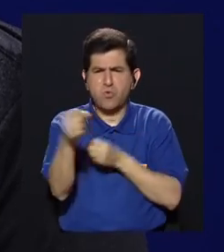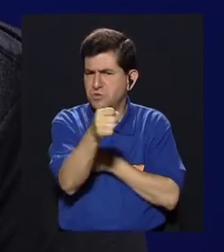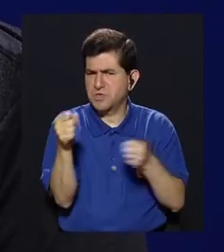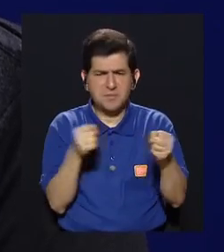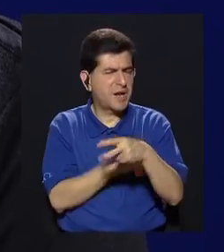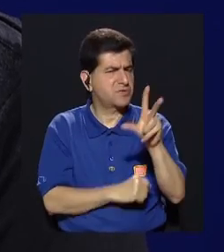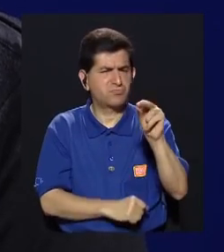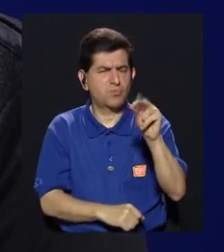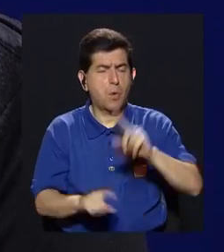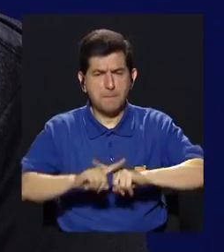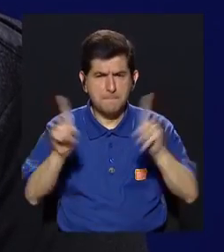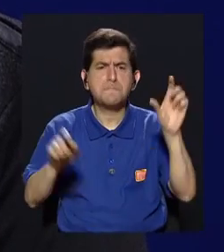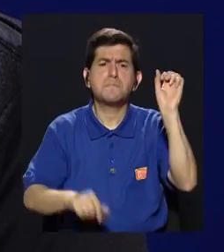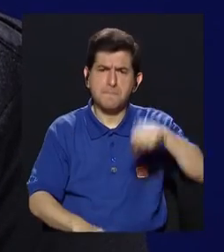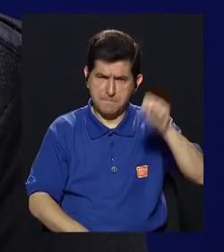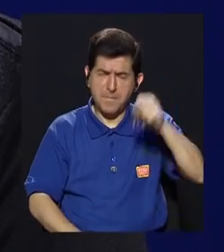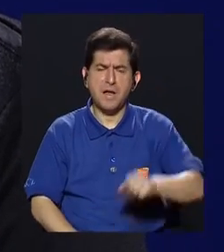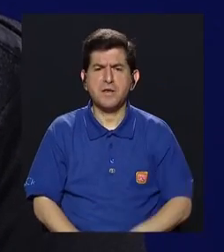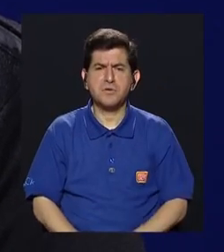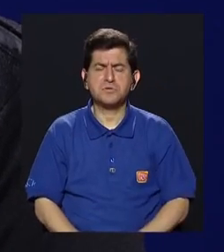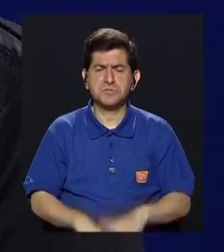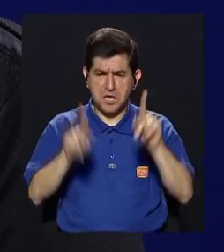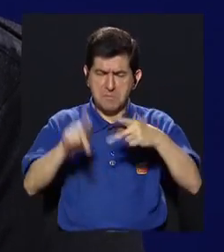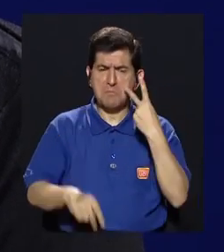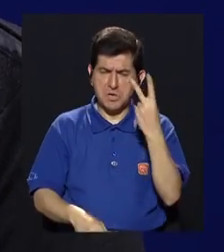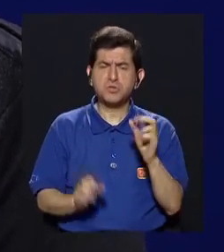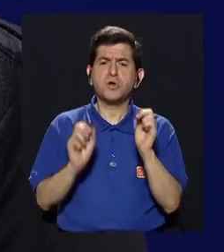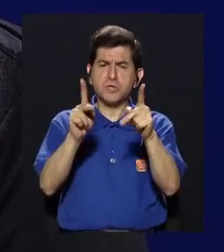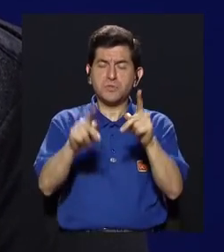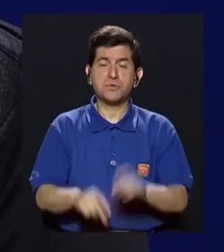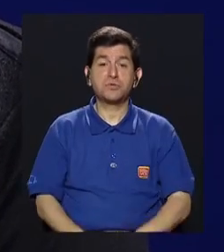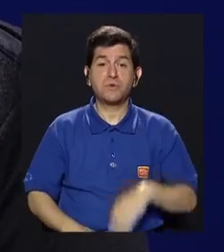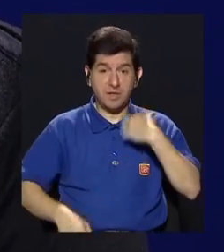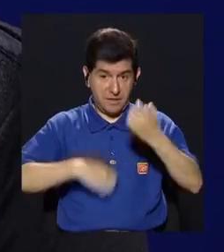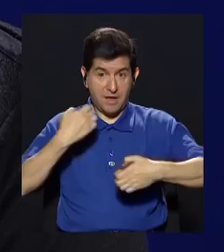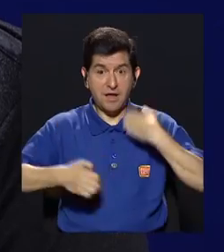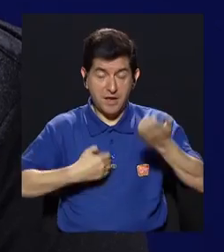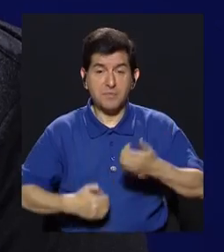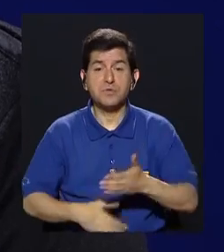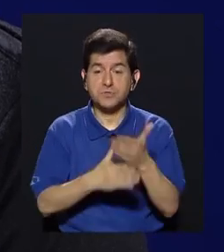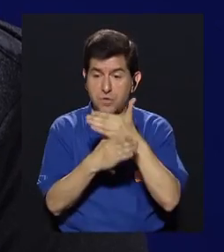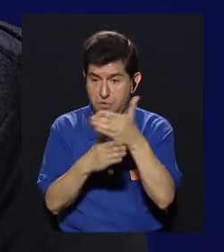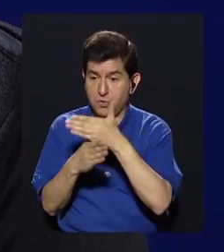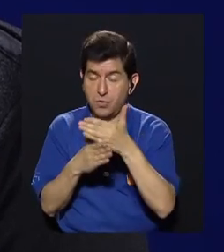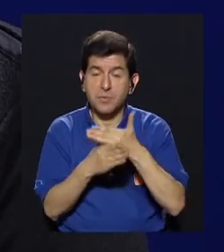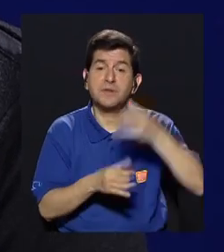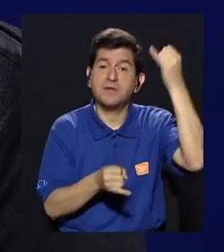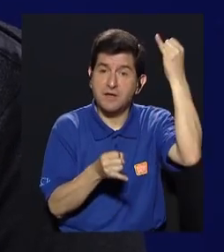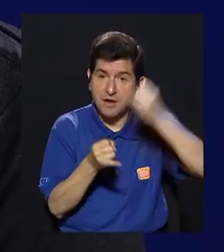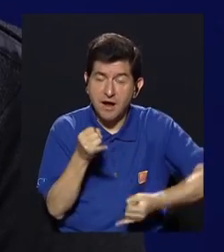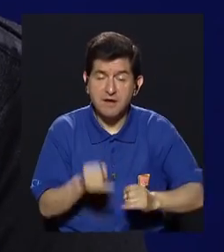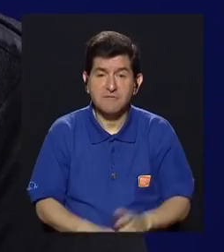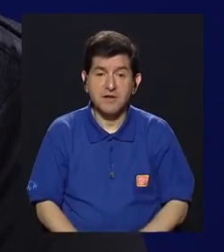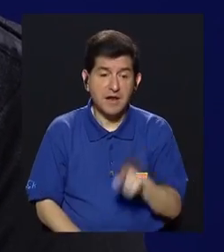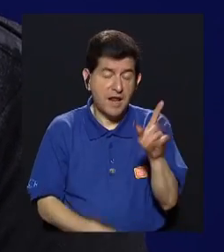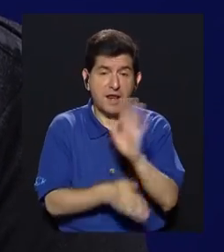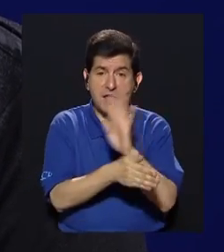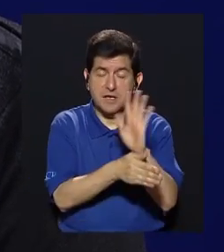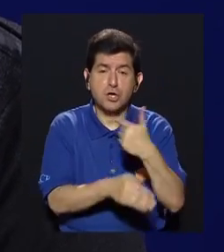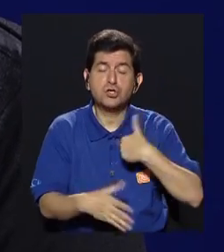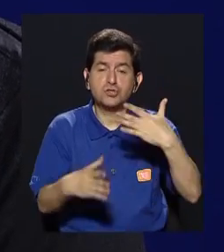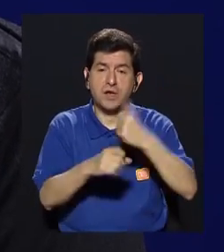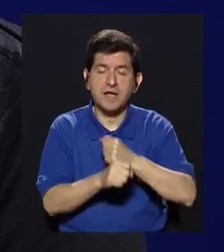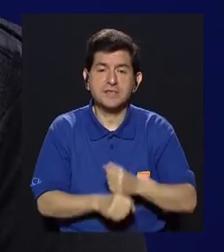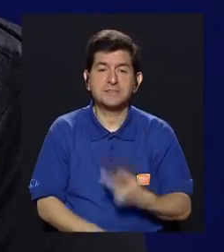muchas salas pero sí sí sí va a estar abierta al público y estamos muy emocionados de compartirla porque al final donald